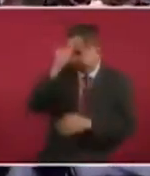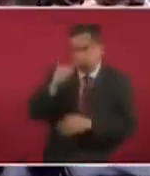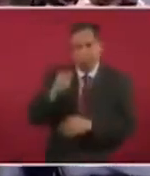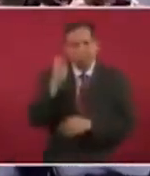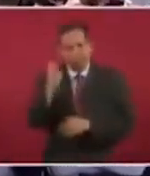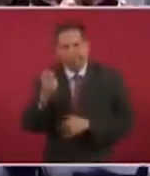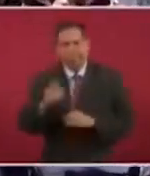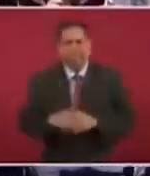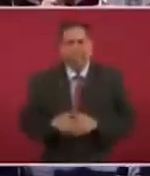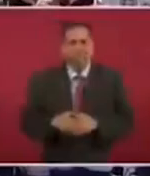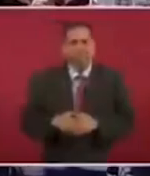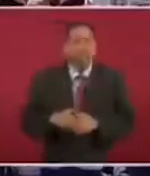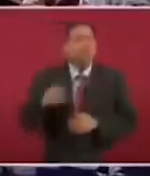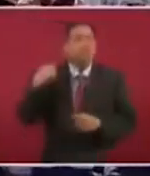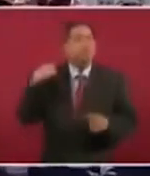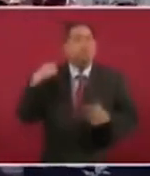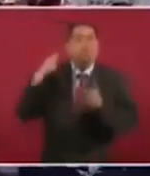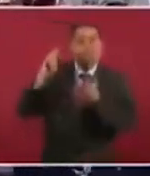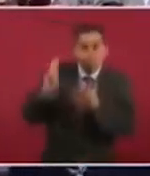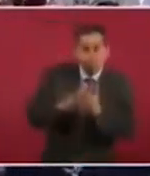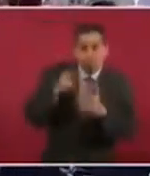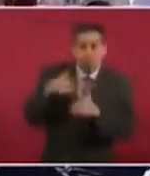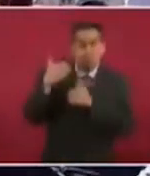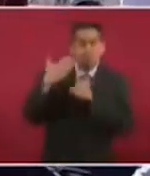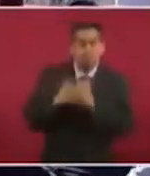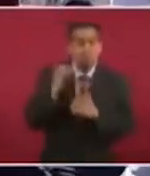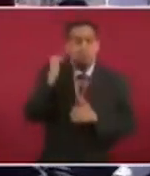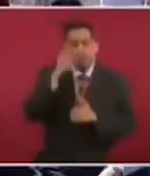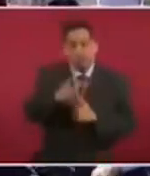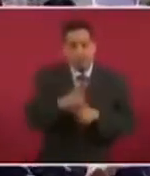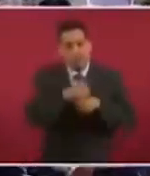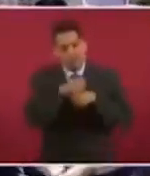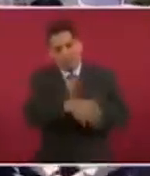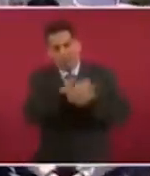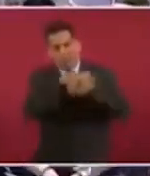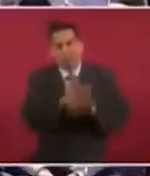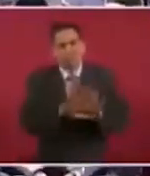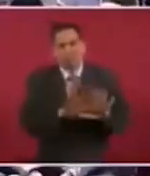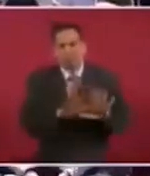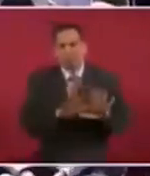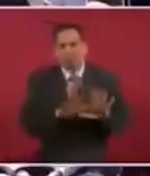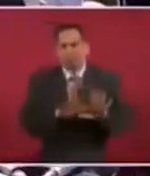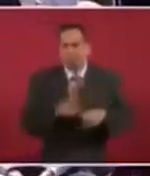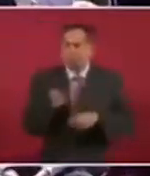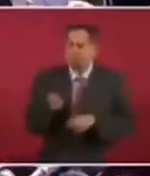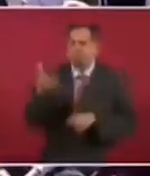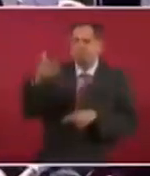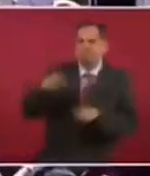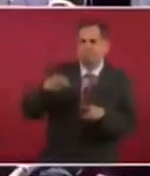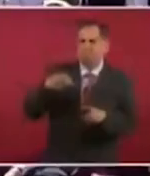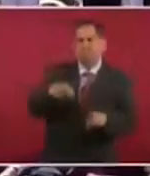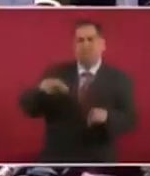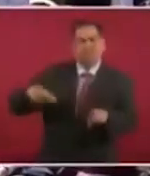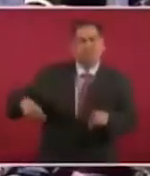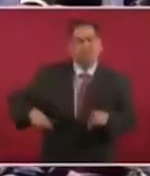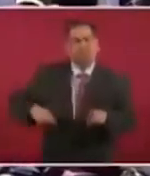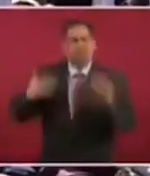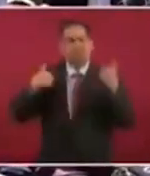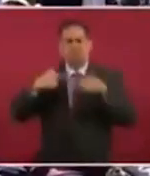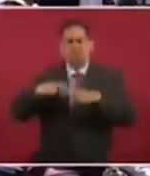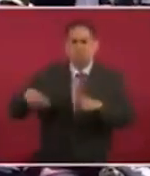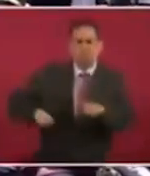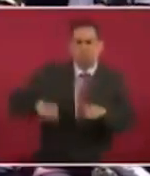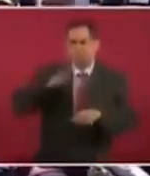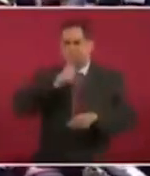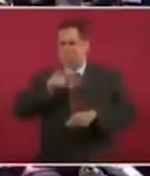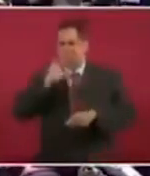Nunca más se va a culpar a nuestras maestras, a nuestros maestros, como